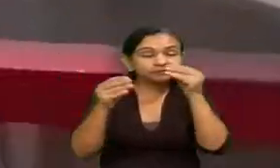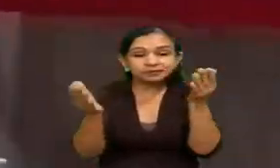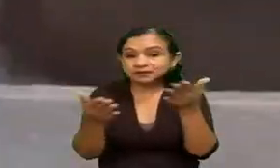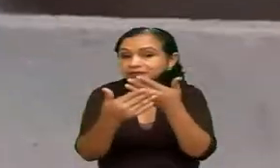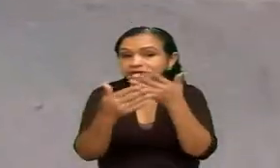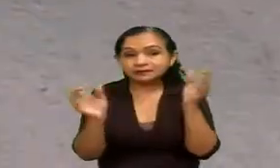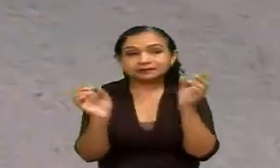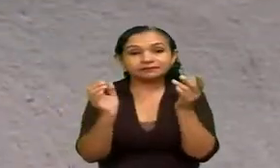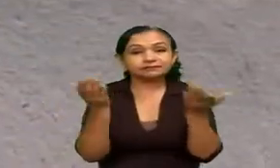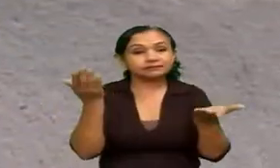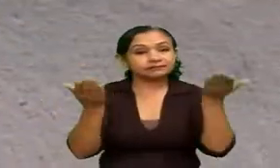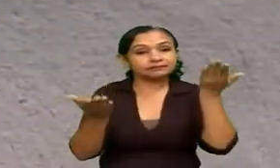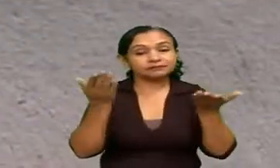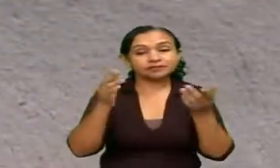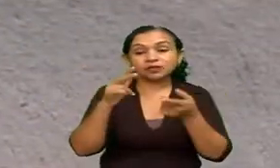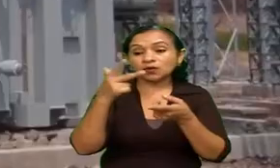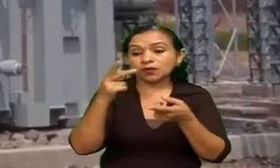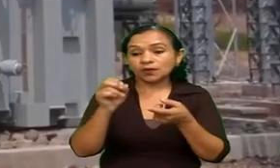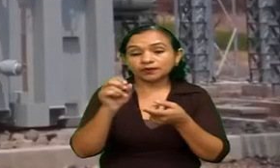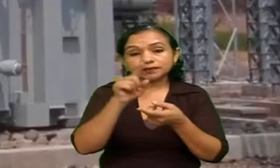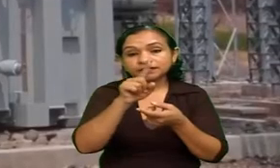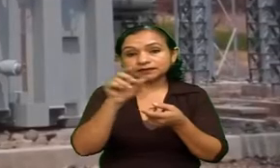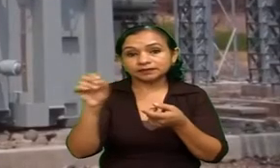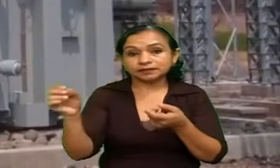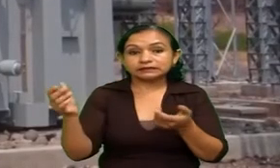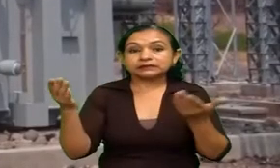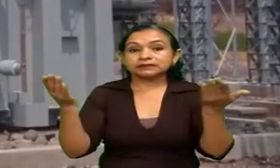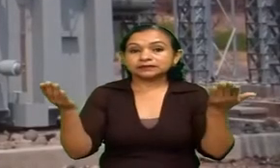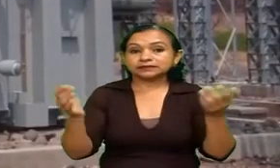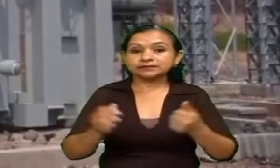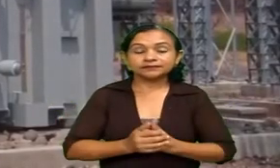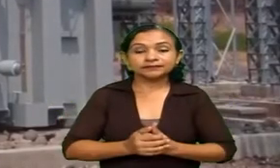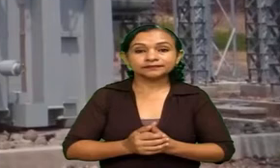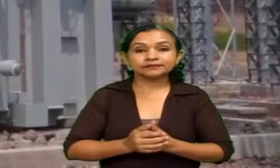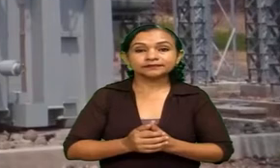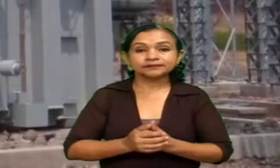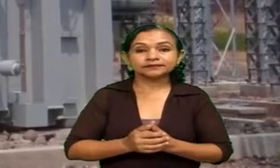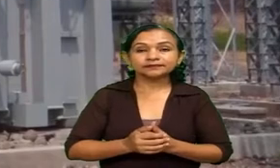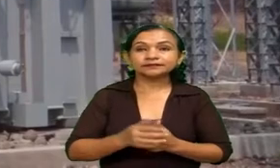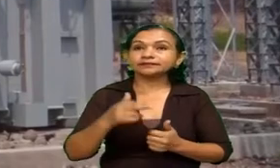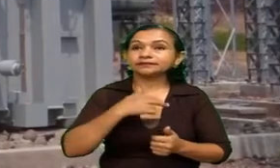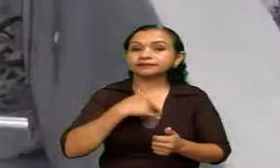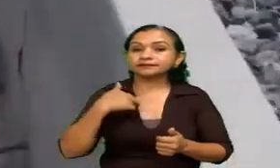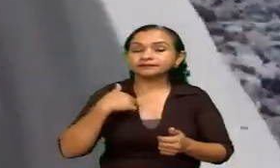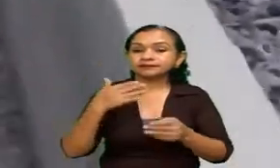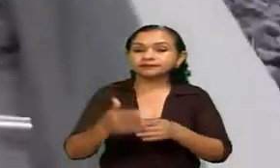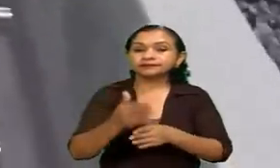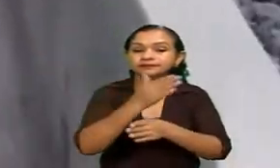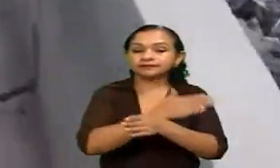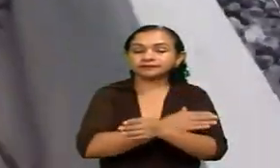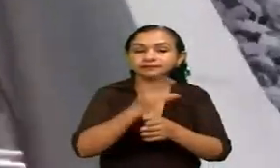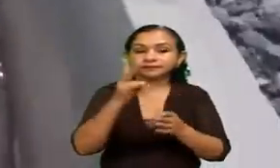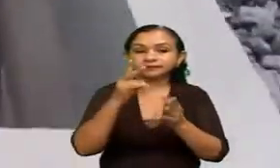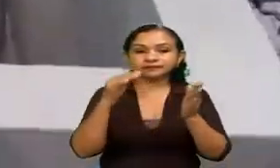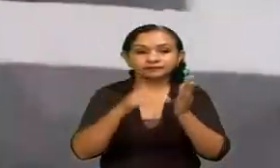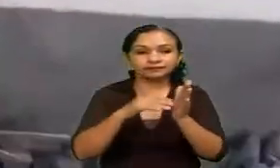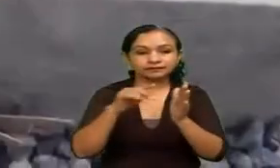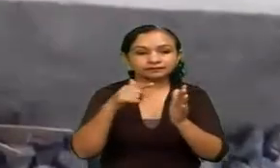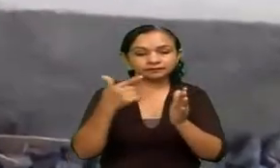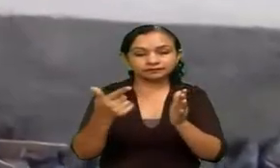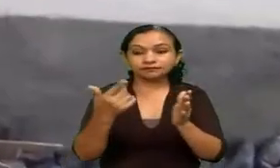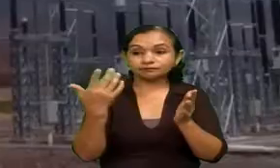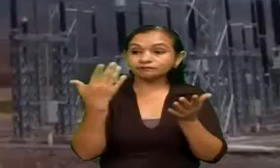estaban racionando 80, 100 megavatios, ¿verdad? Ok. Eso era antes del 2007. Y muy importante esa explicación que sí, nos está dando desde